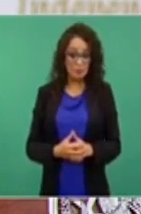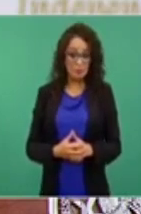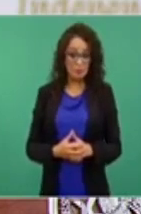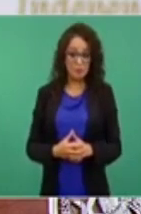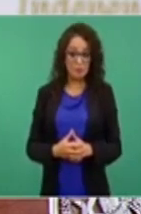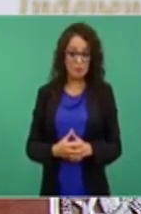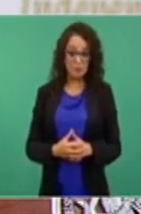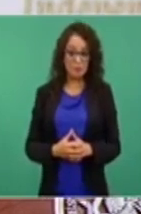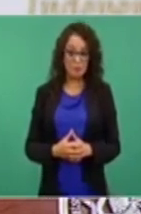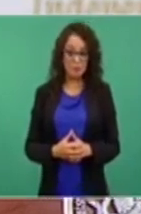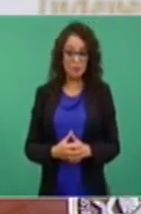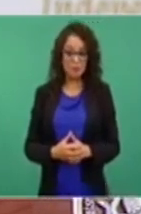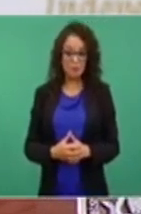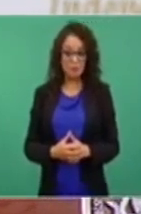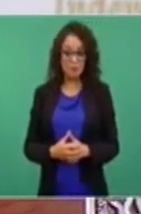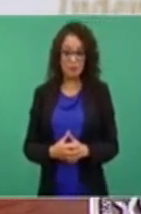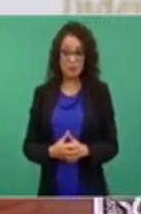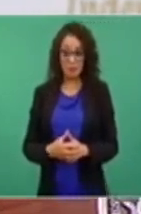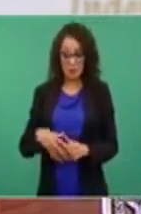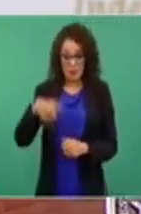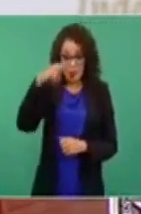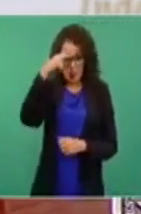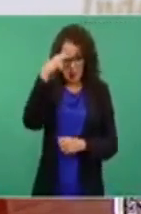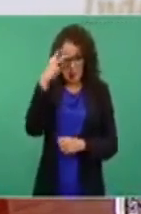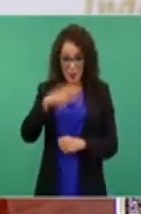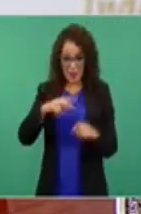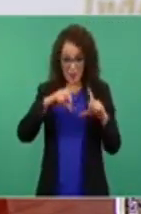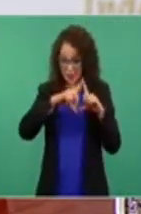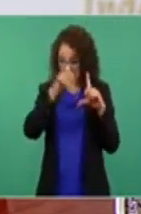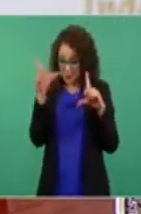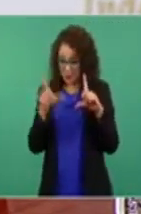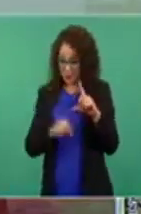Aplastaste a los mexicanos.